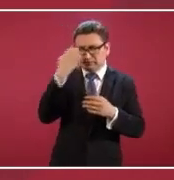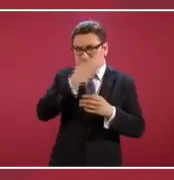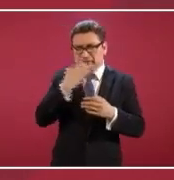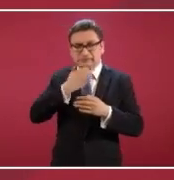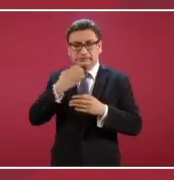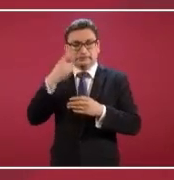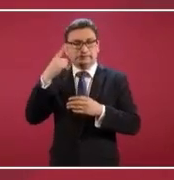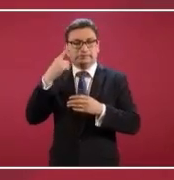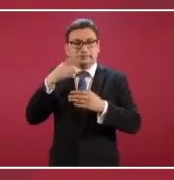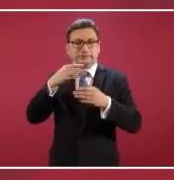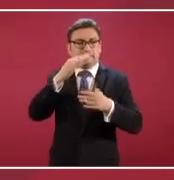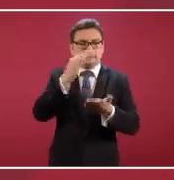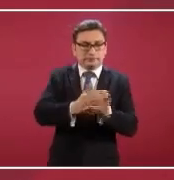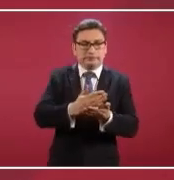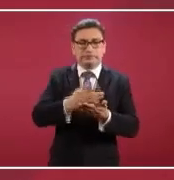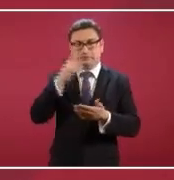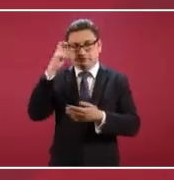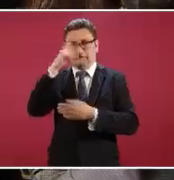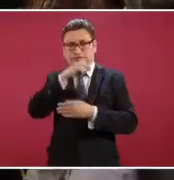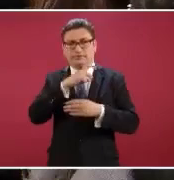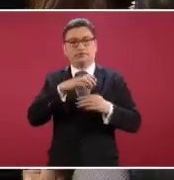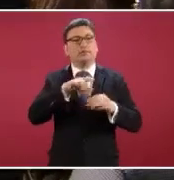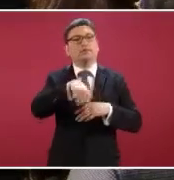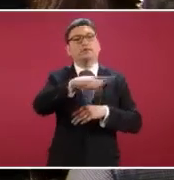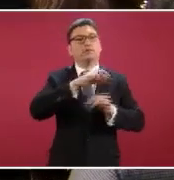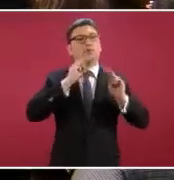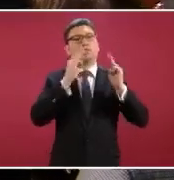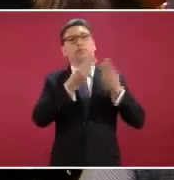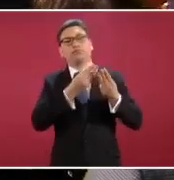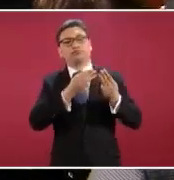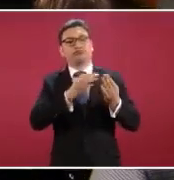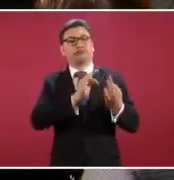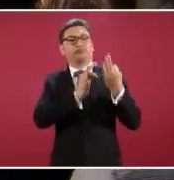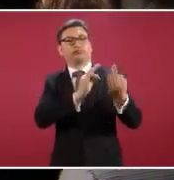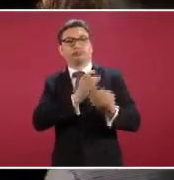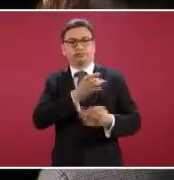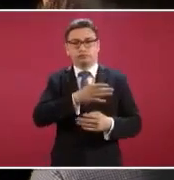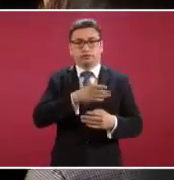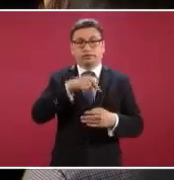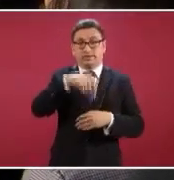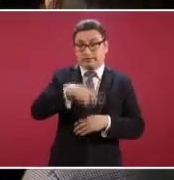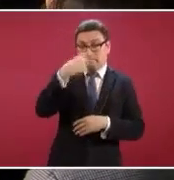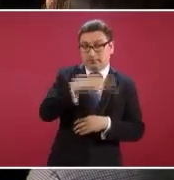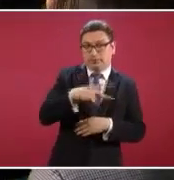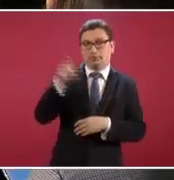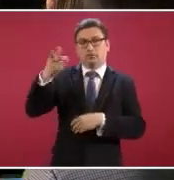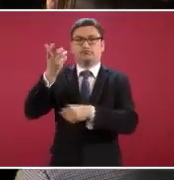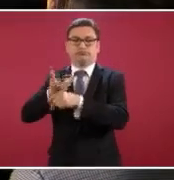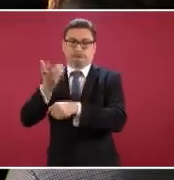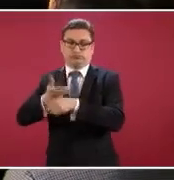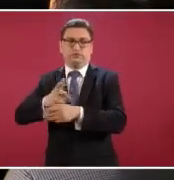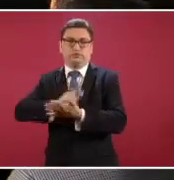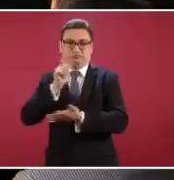ganar la contienda y hacer cumplir la ley en los dos países. Bueno,